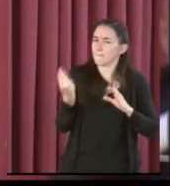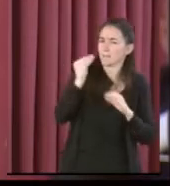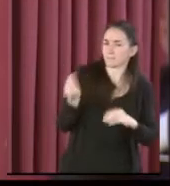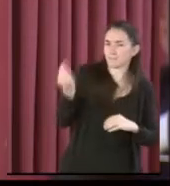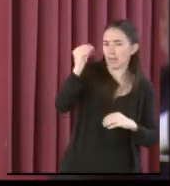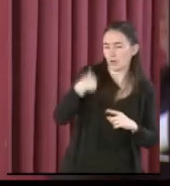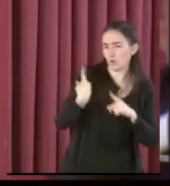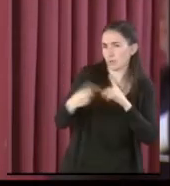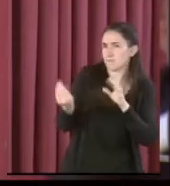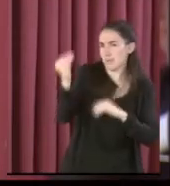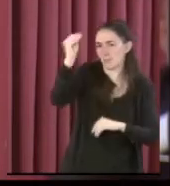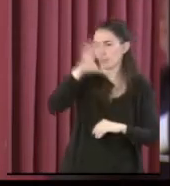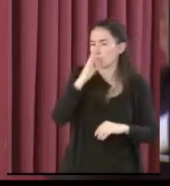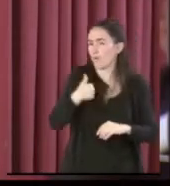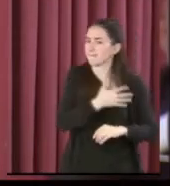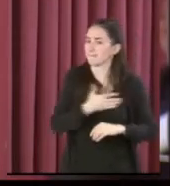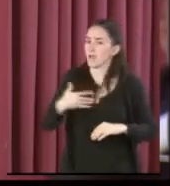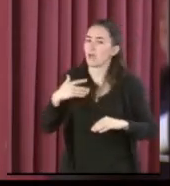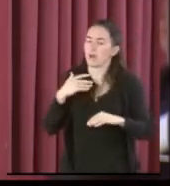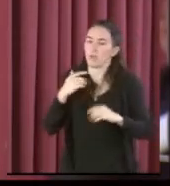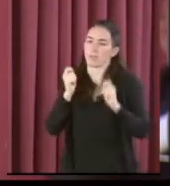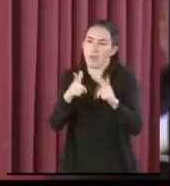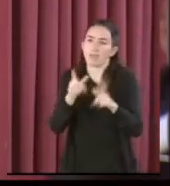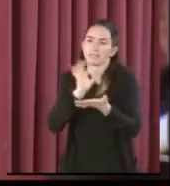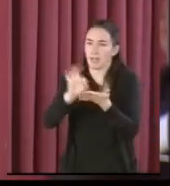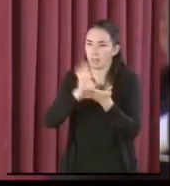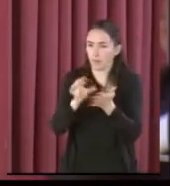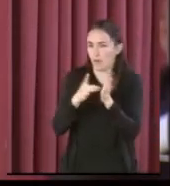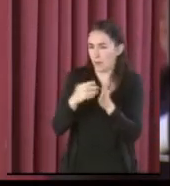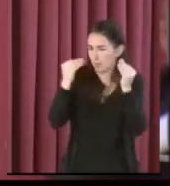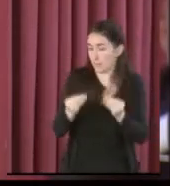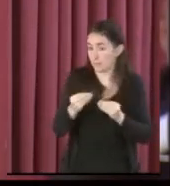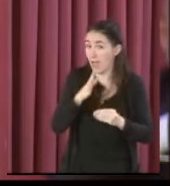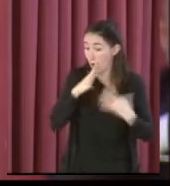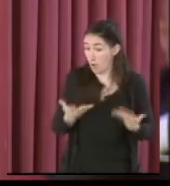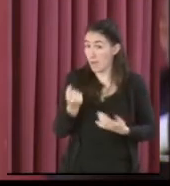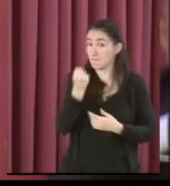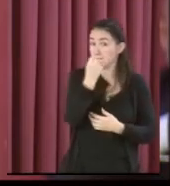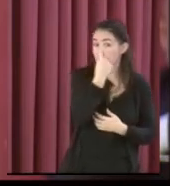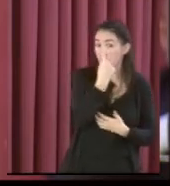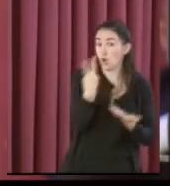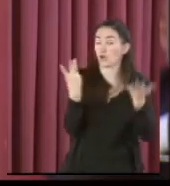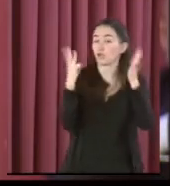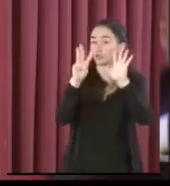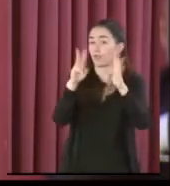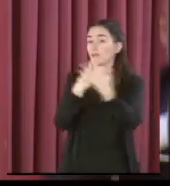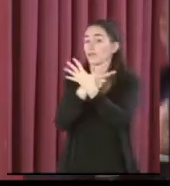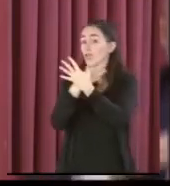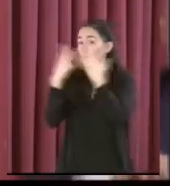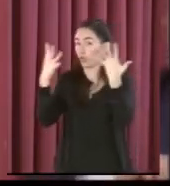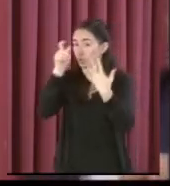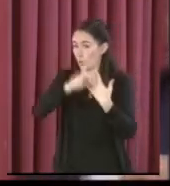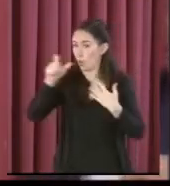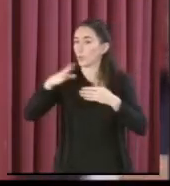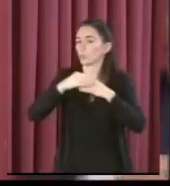este servicio. En la actualidad, el servicio de ayuda a domicilio cuenta con 1.818 usuarios, de